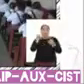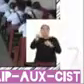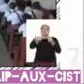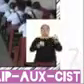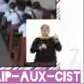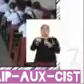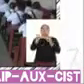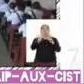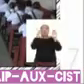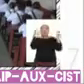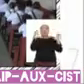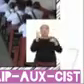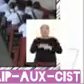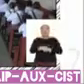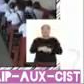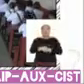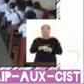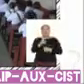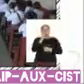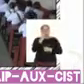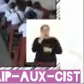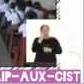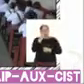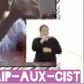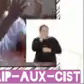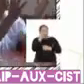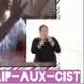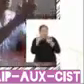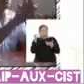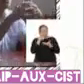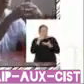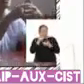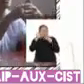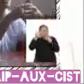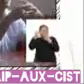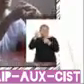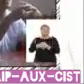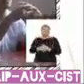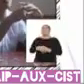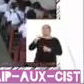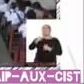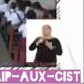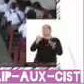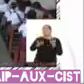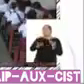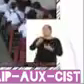¿Y no conoces a alguien que haya estudiado y le haya ido bien? Alguna, ¿verdad?